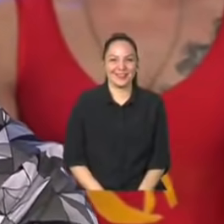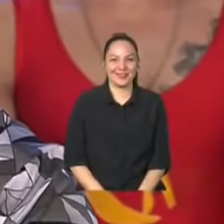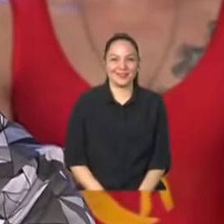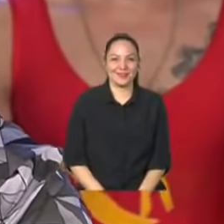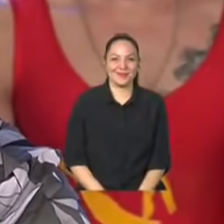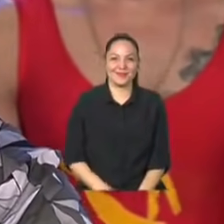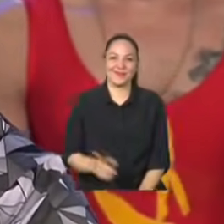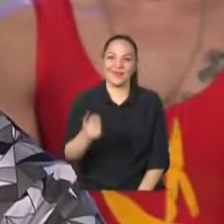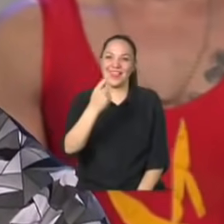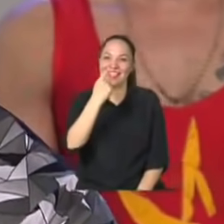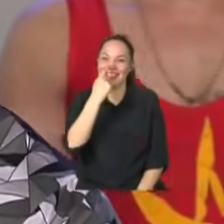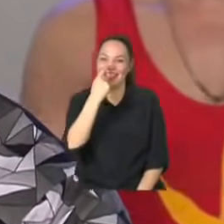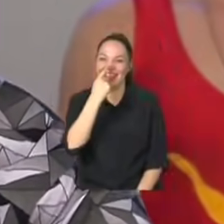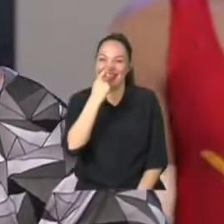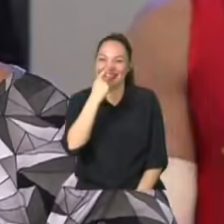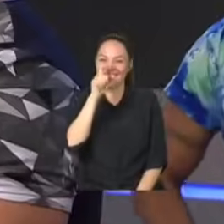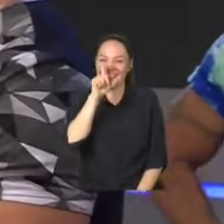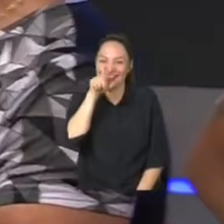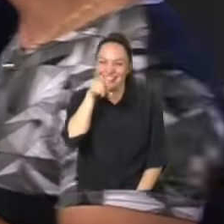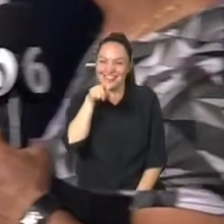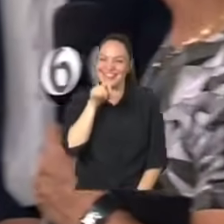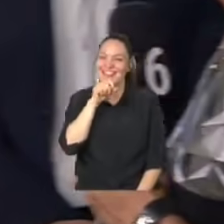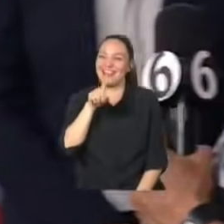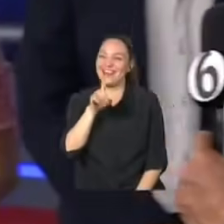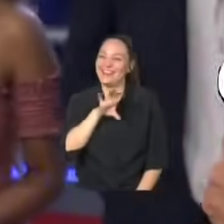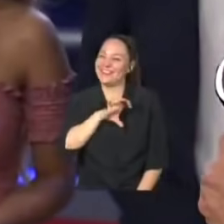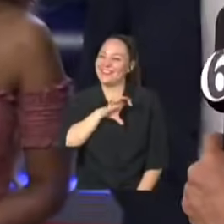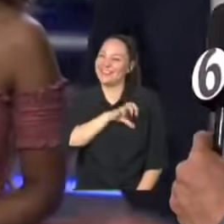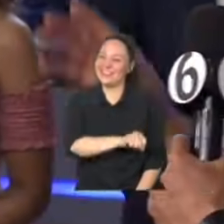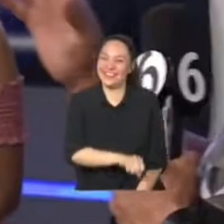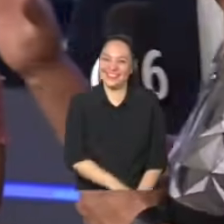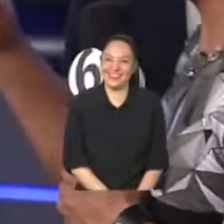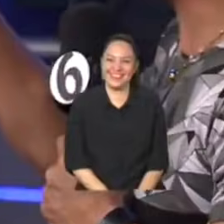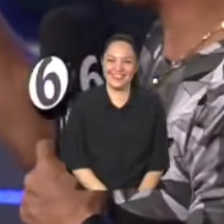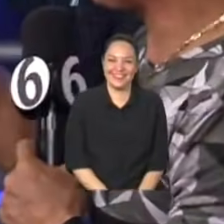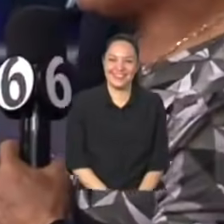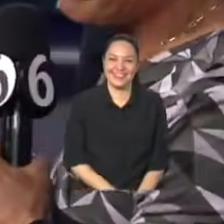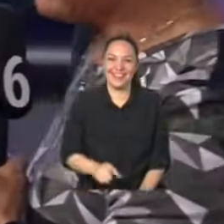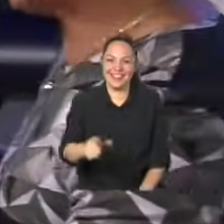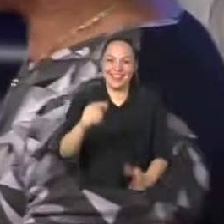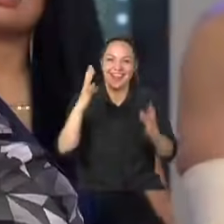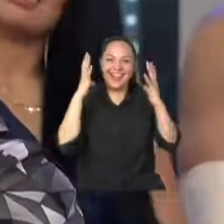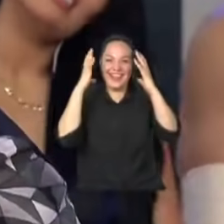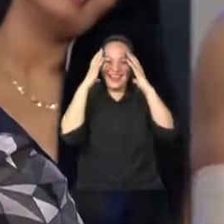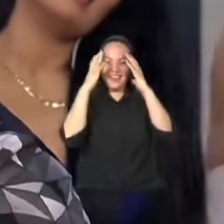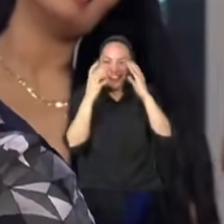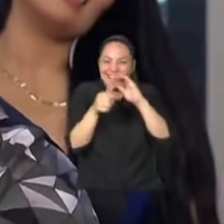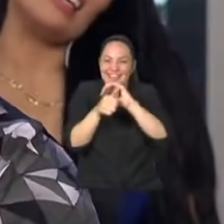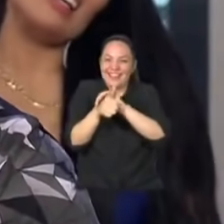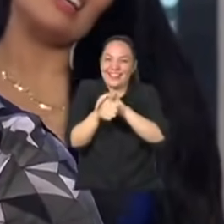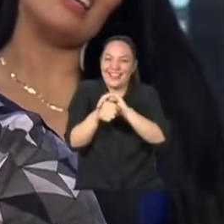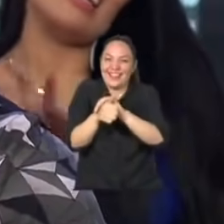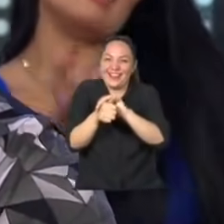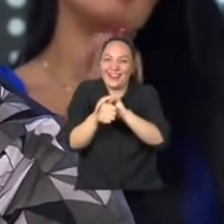Esa nariz que tienes de pelícano, también me encanta. La cabecita de tortuga, me encanta.